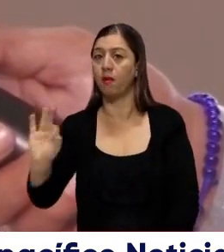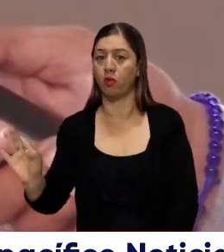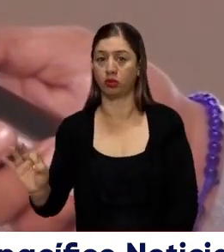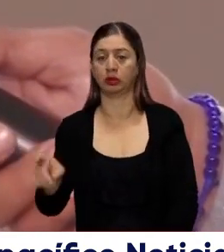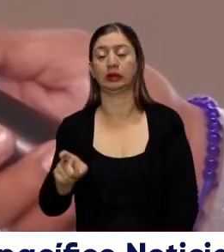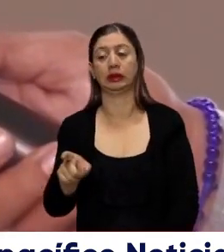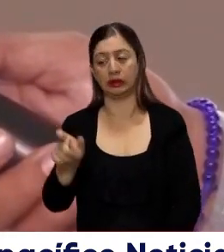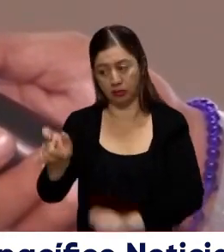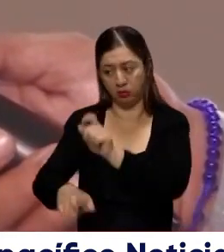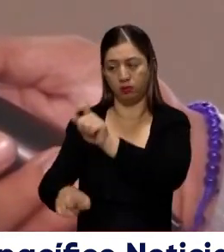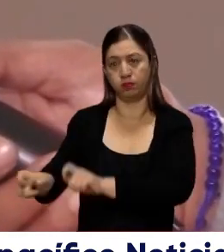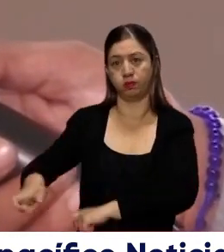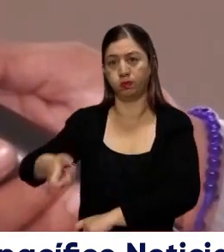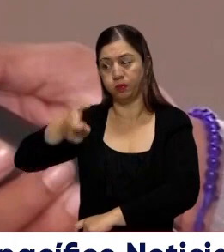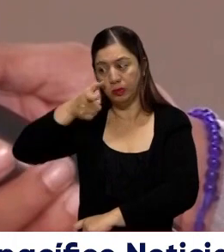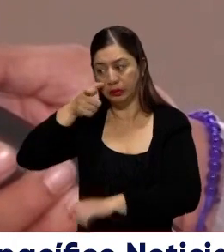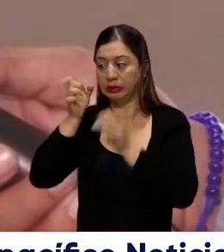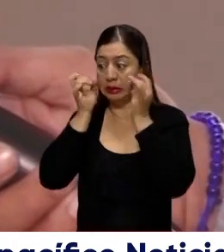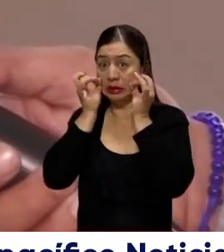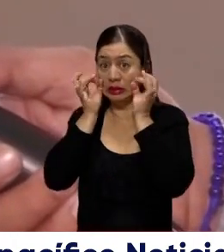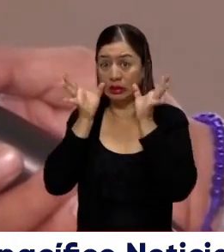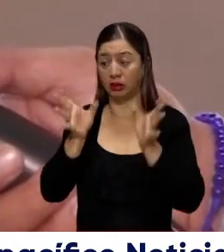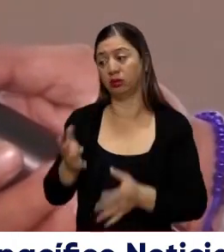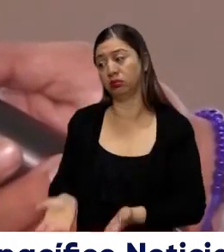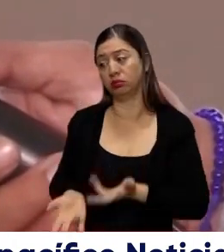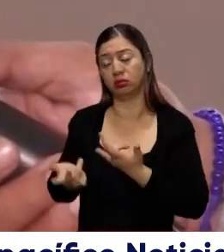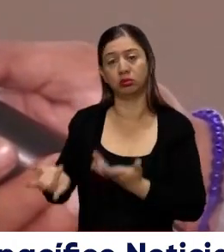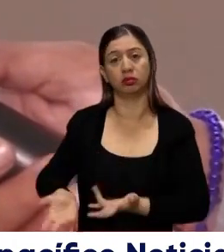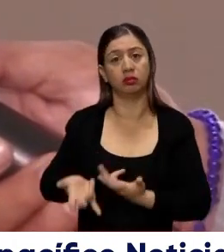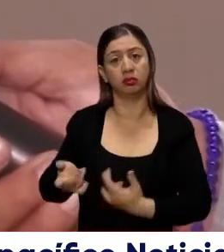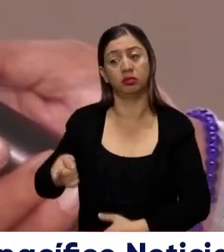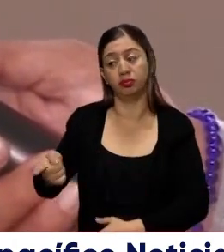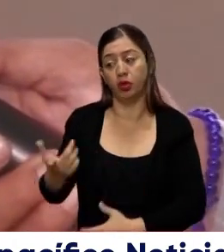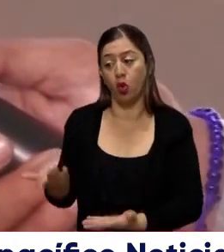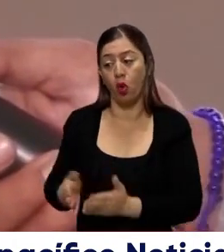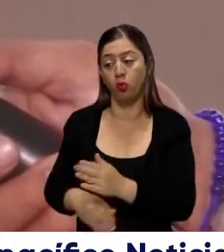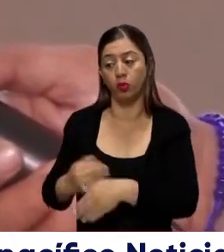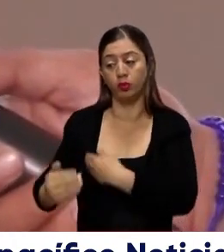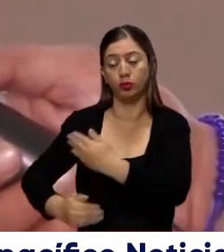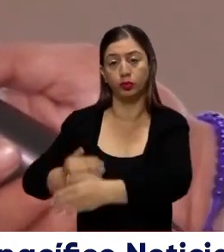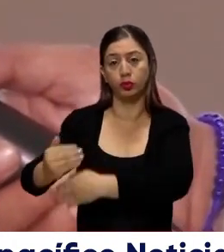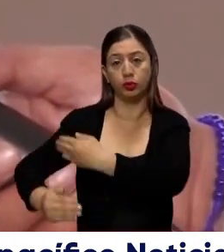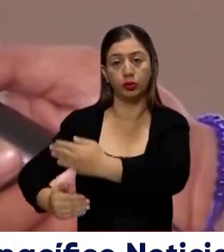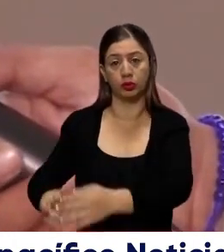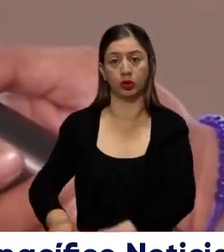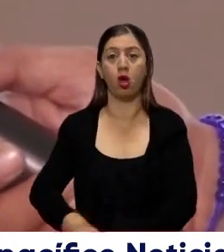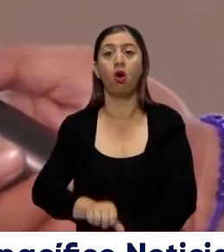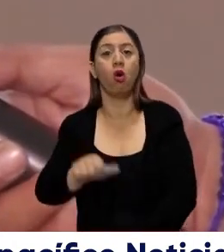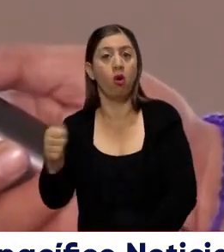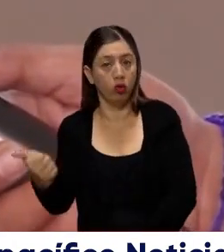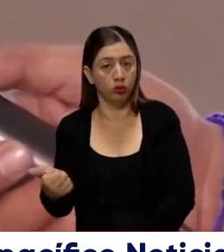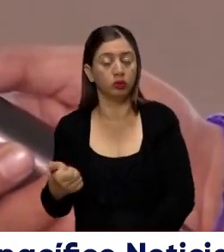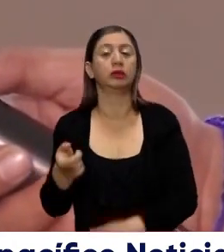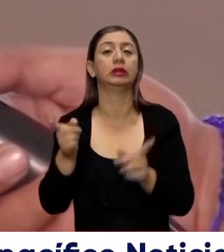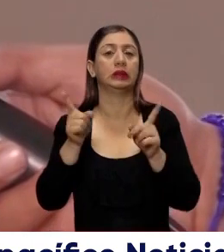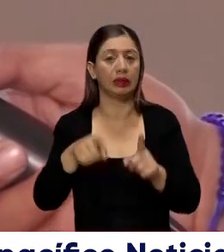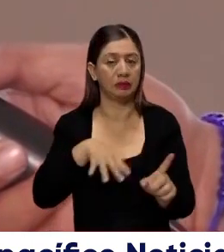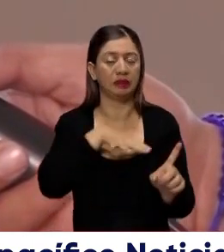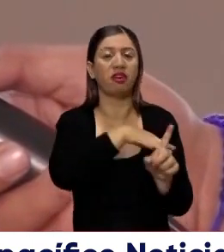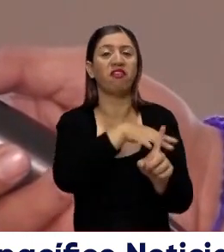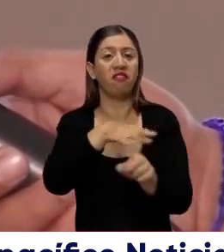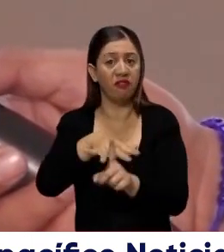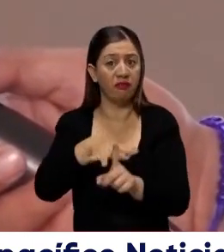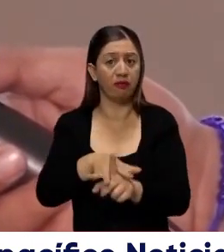esas personas pues están en un estado crítico y estamos esperando su evolución. Los otros tienen también una